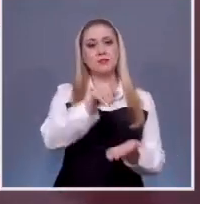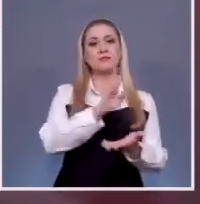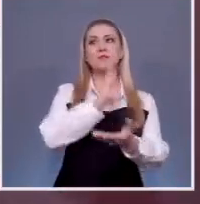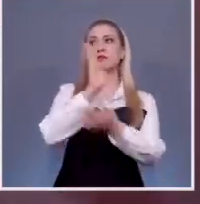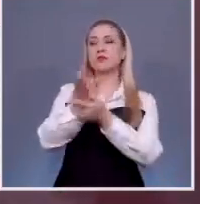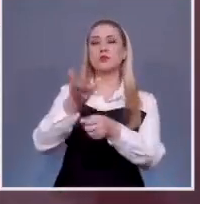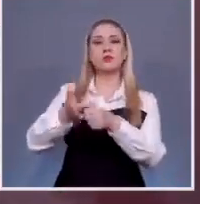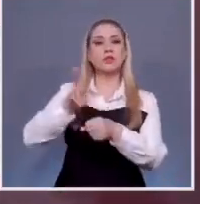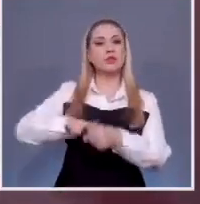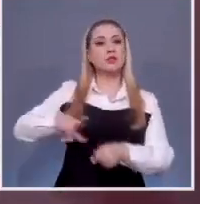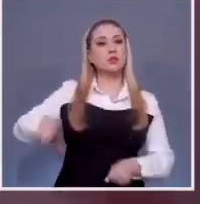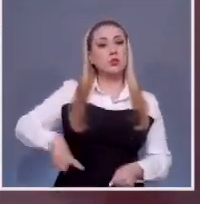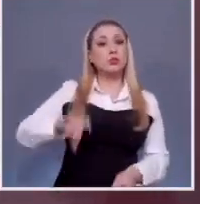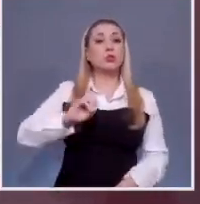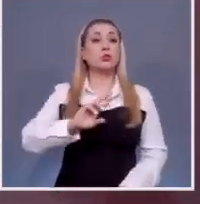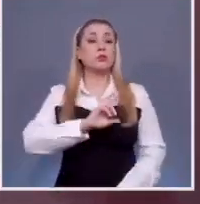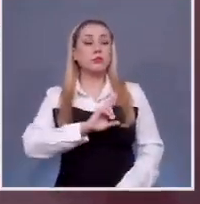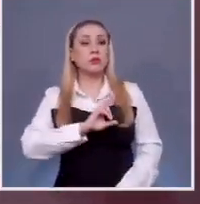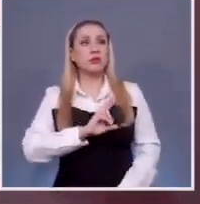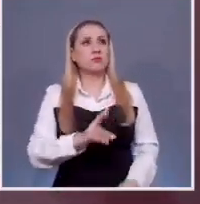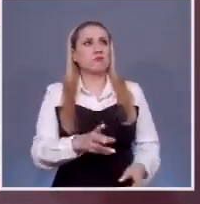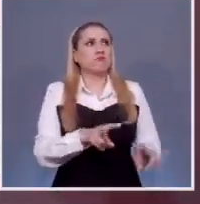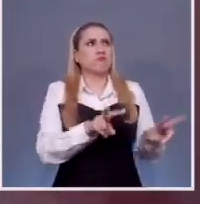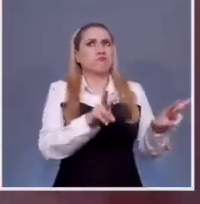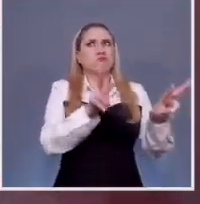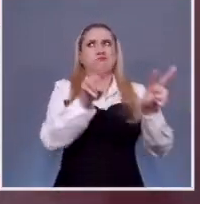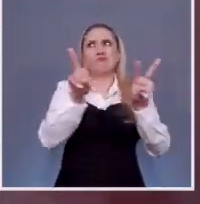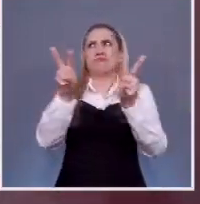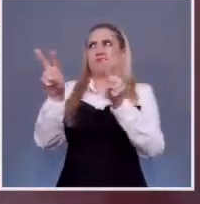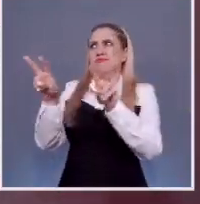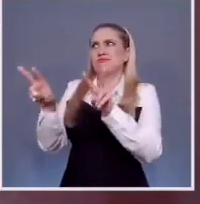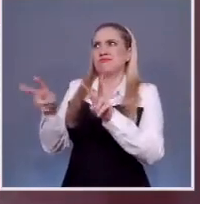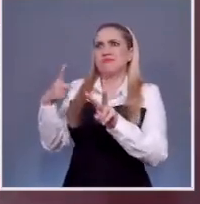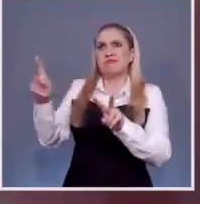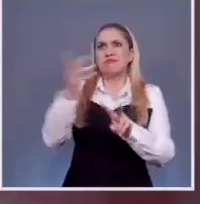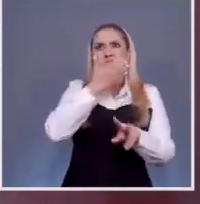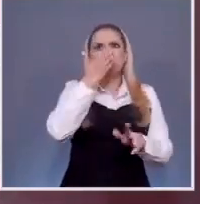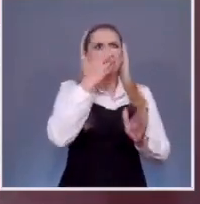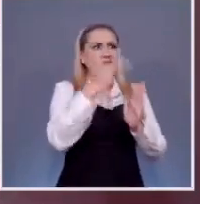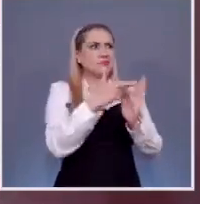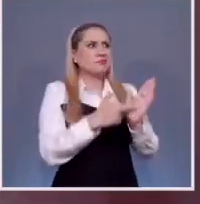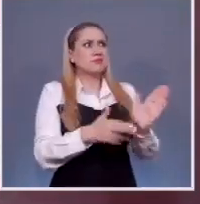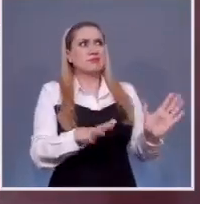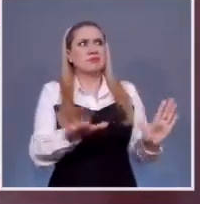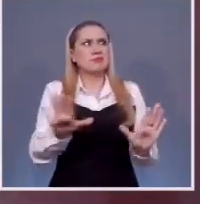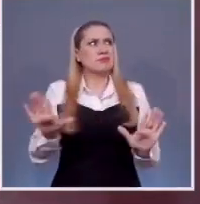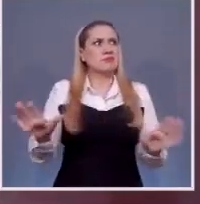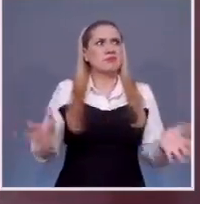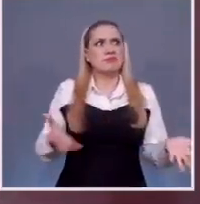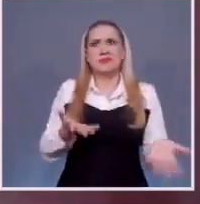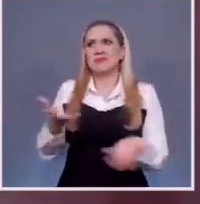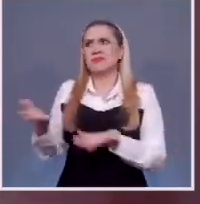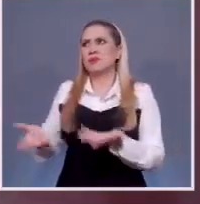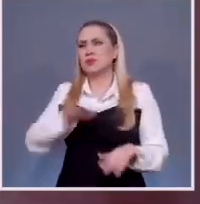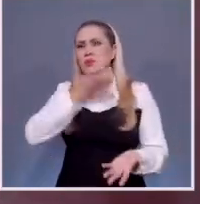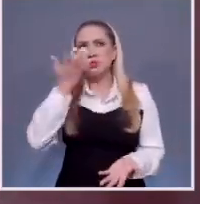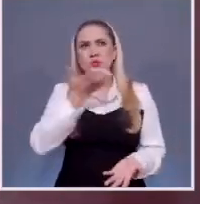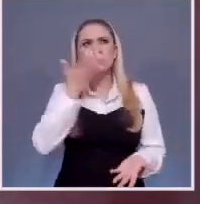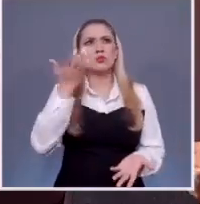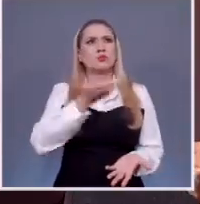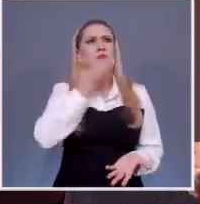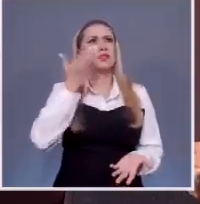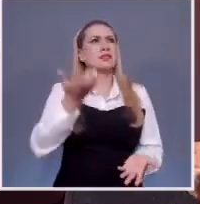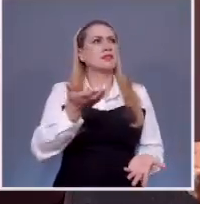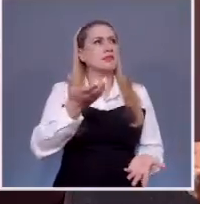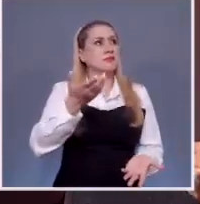enfrenta con una estructura, ¿no? Que está un protocolo de actuación, un conjunto de prácticas, creencias y costumbres que se imponen a